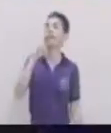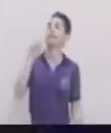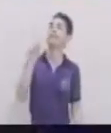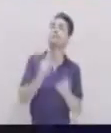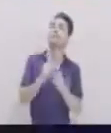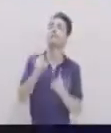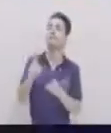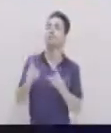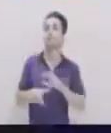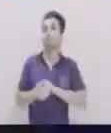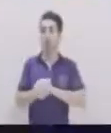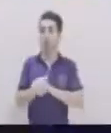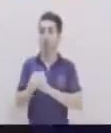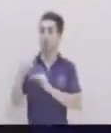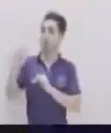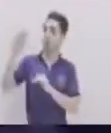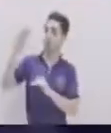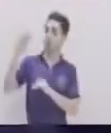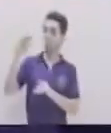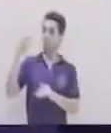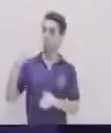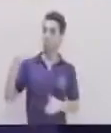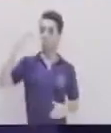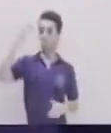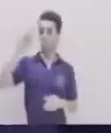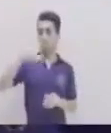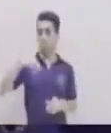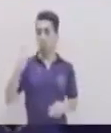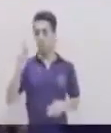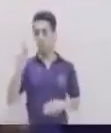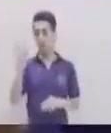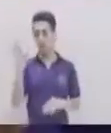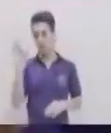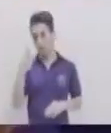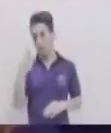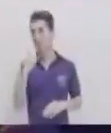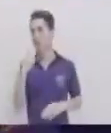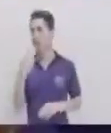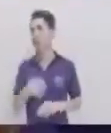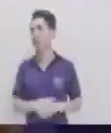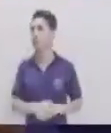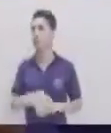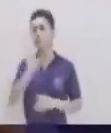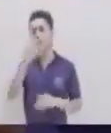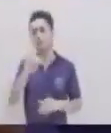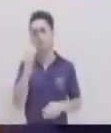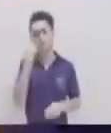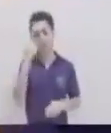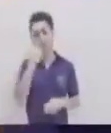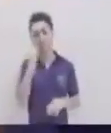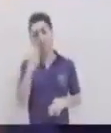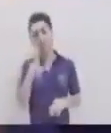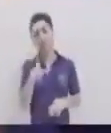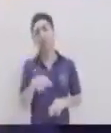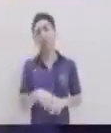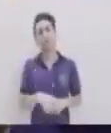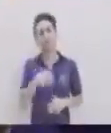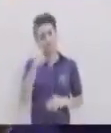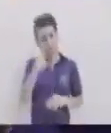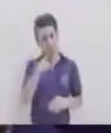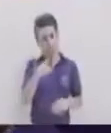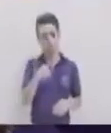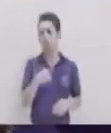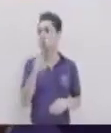encontró a una tortuga mayor. Entonces la tortuga mayor le dijo: Isabel,